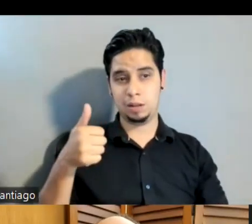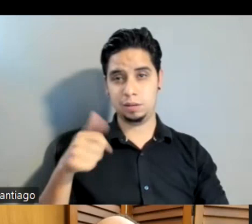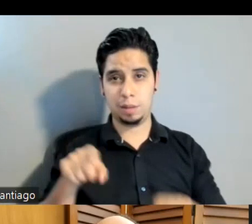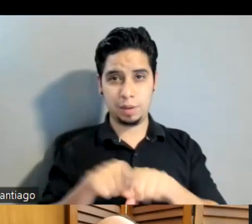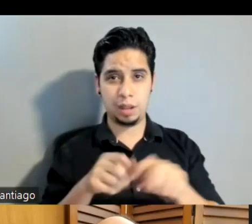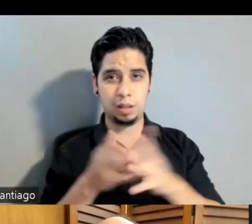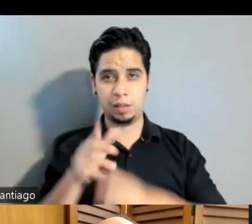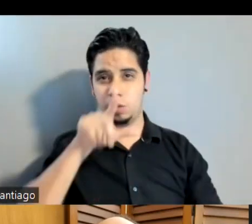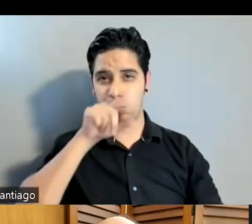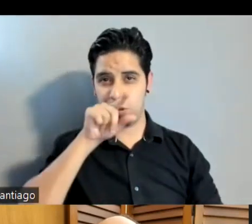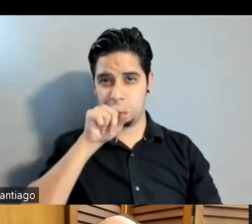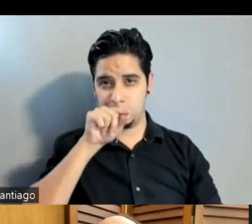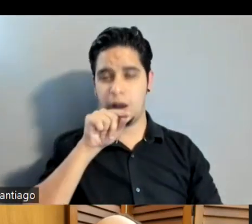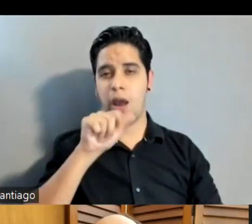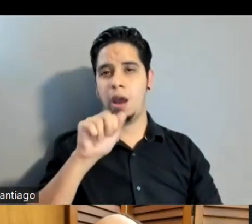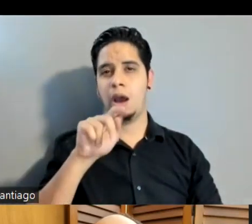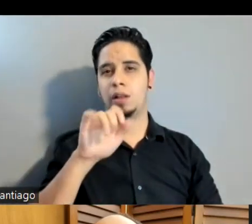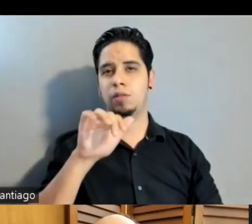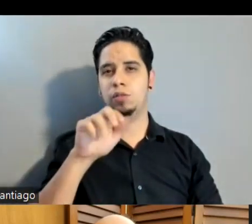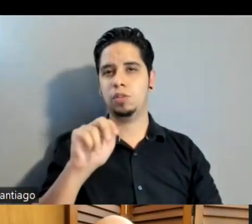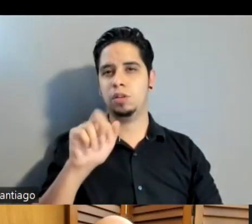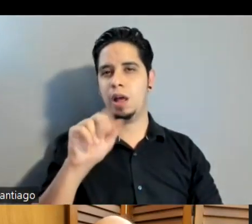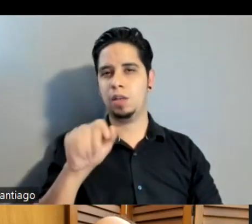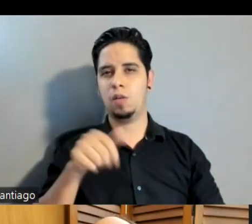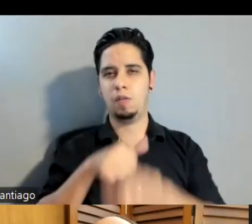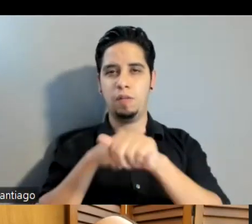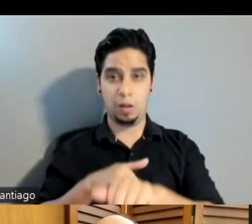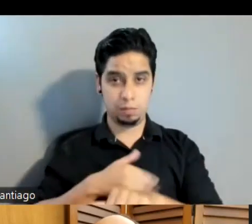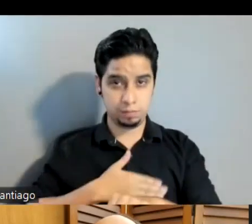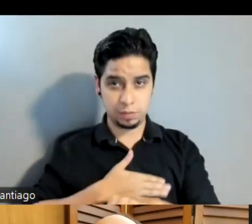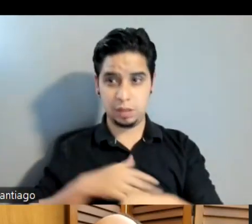como Artefusión Radio, dámele follow. Y también